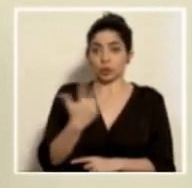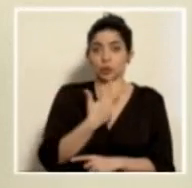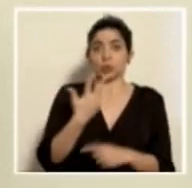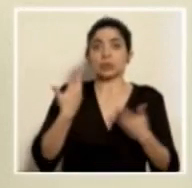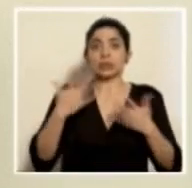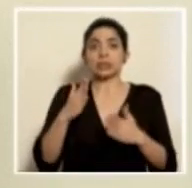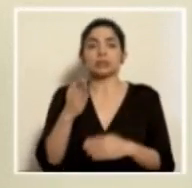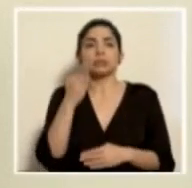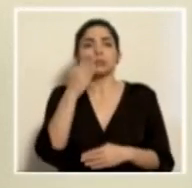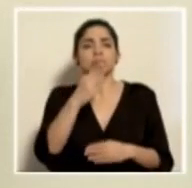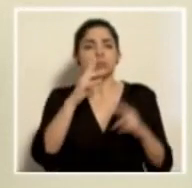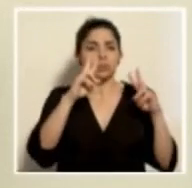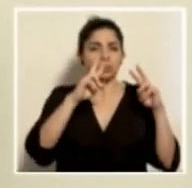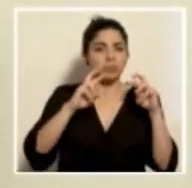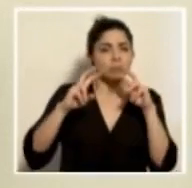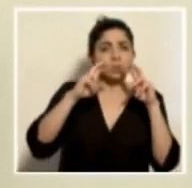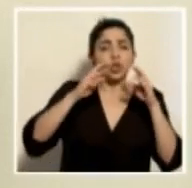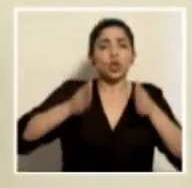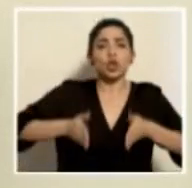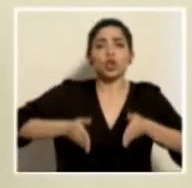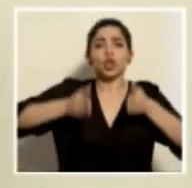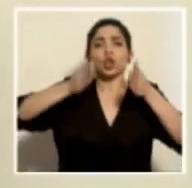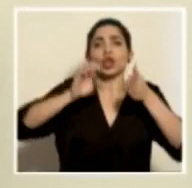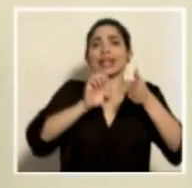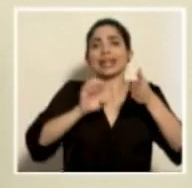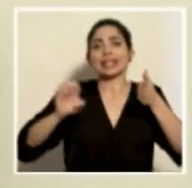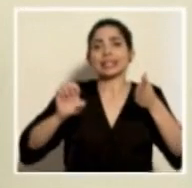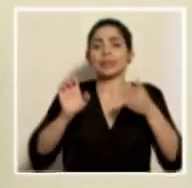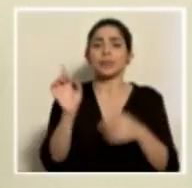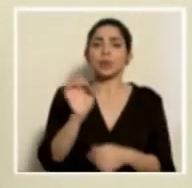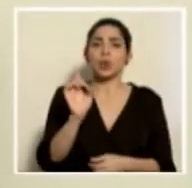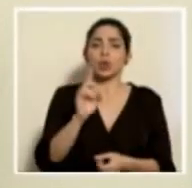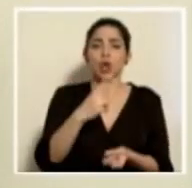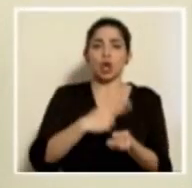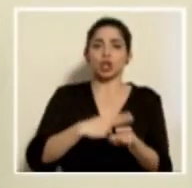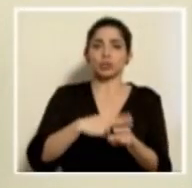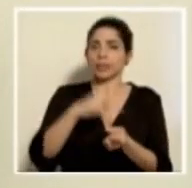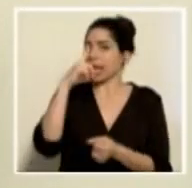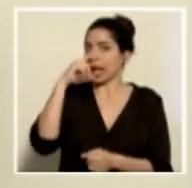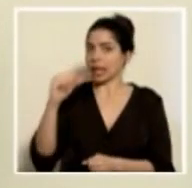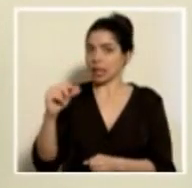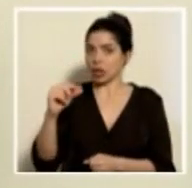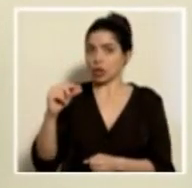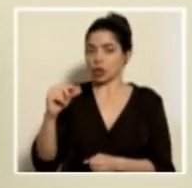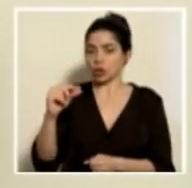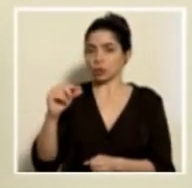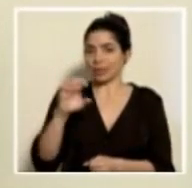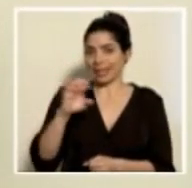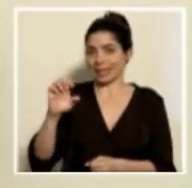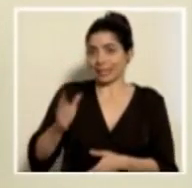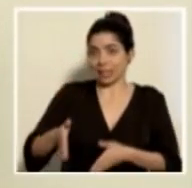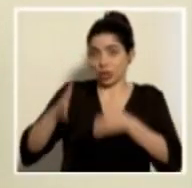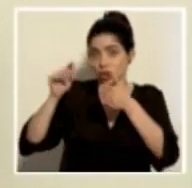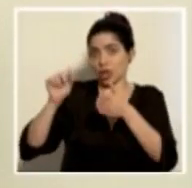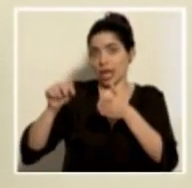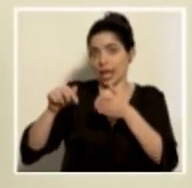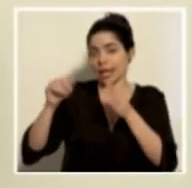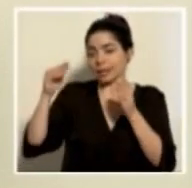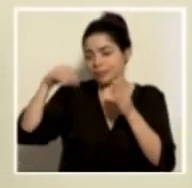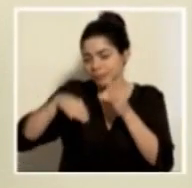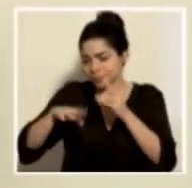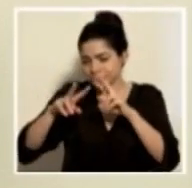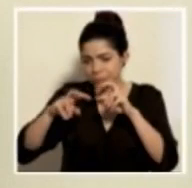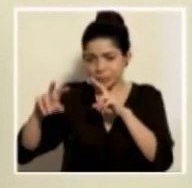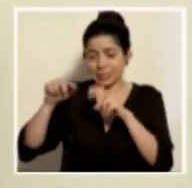una inspección de la torre este del Hospital Calderón Guardia. Es una torre que está en